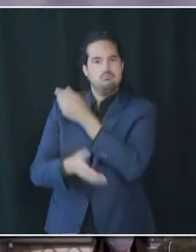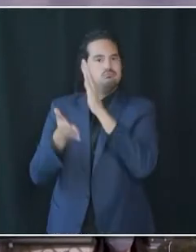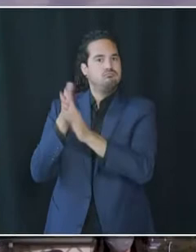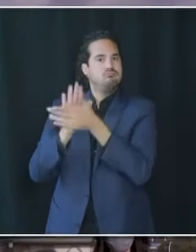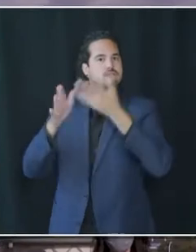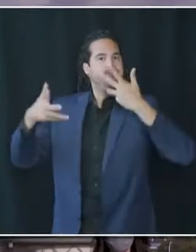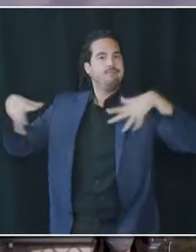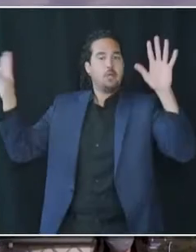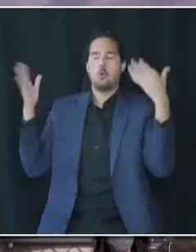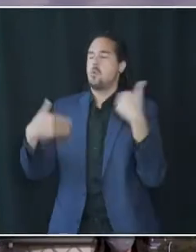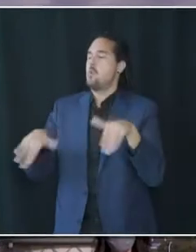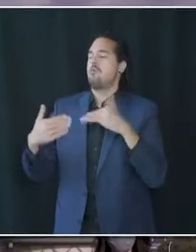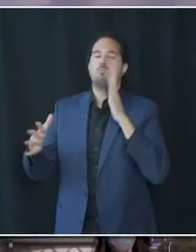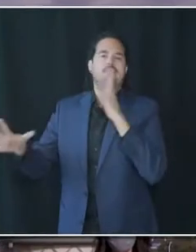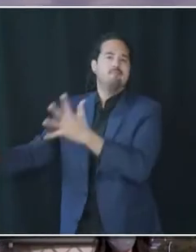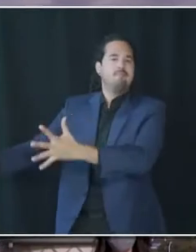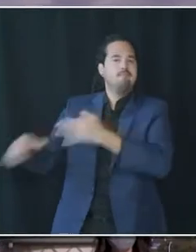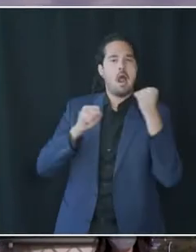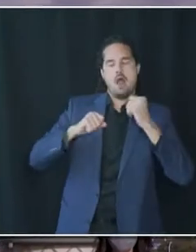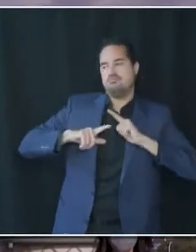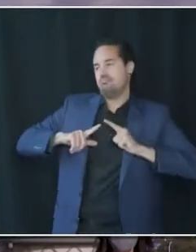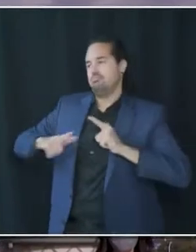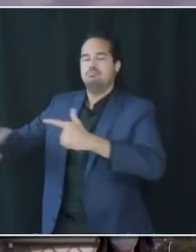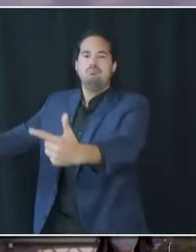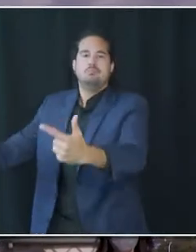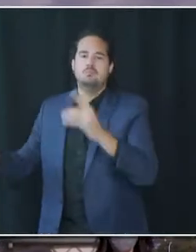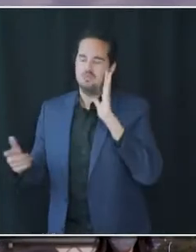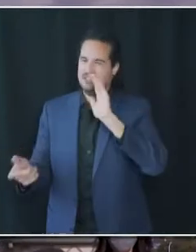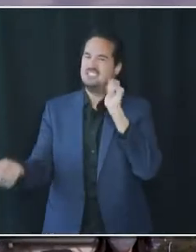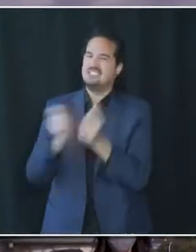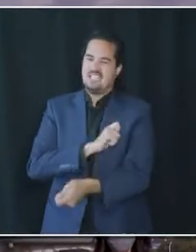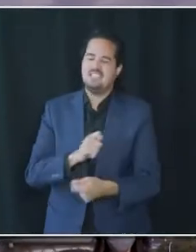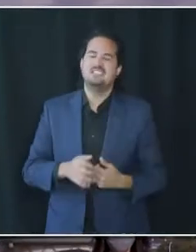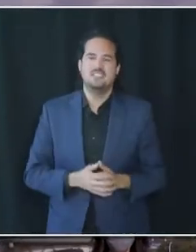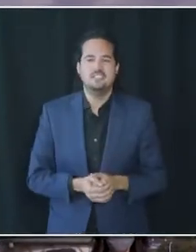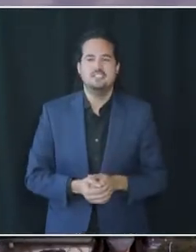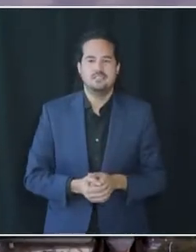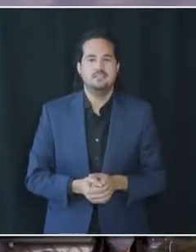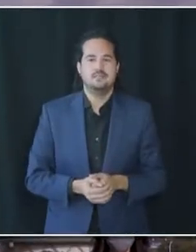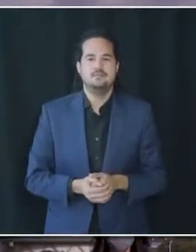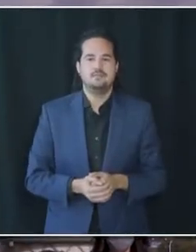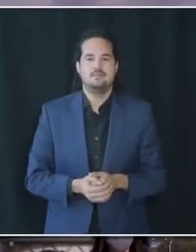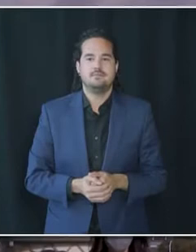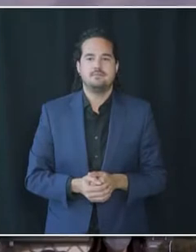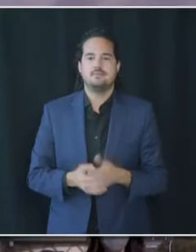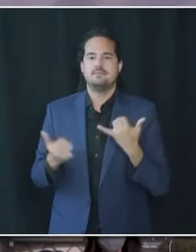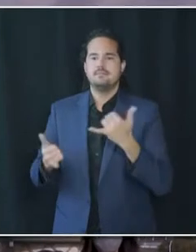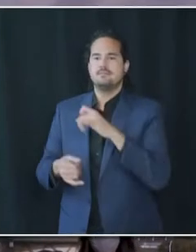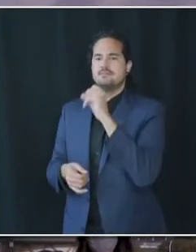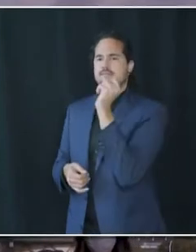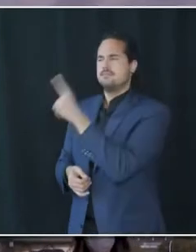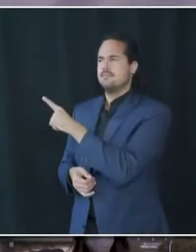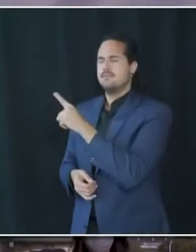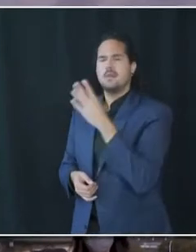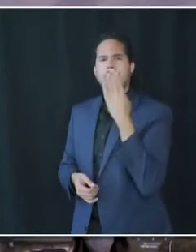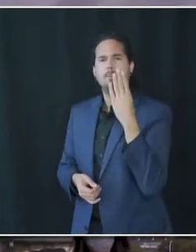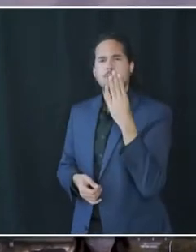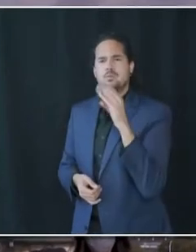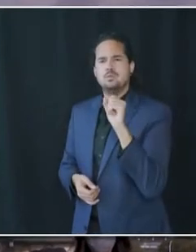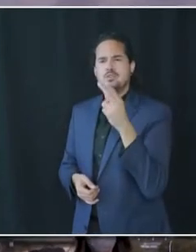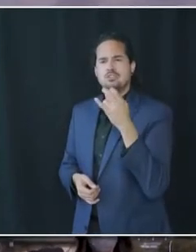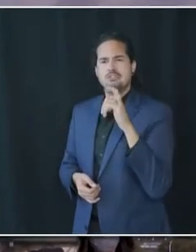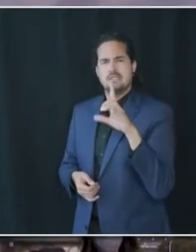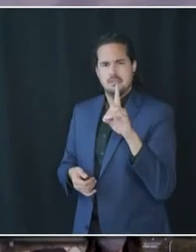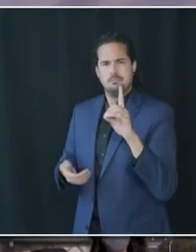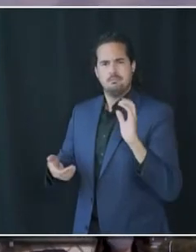una sola dosis que nos permitirá como país no solo como estado a sacarle ventaja a la vida al virus y en la decisión